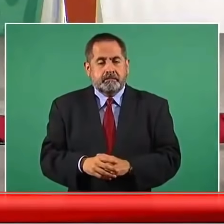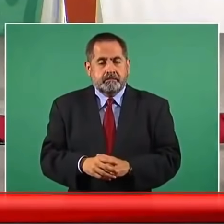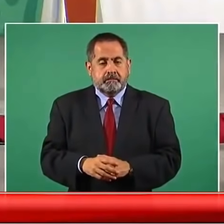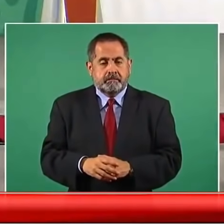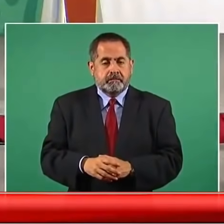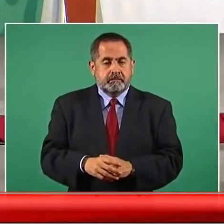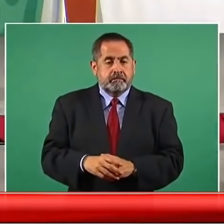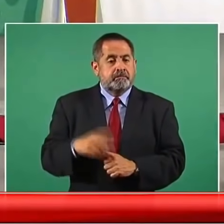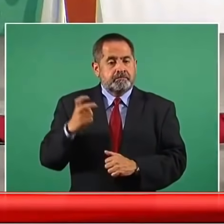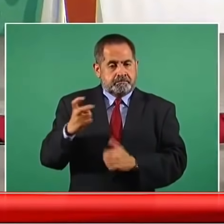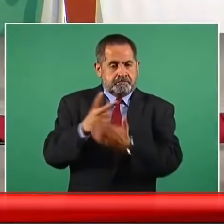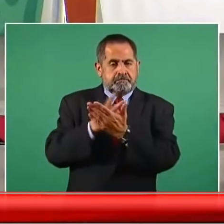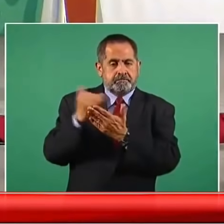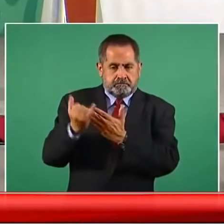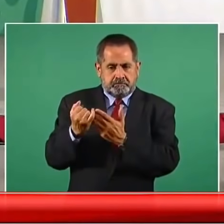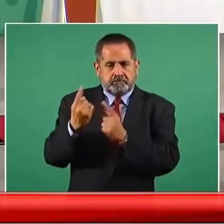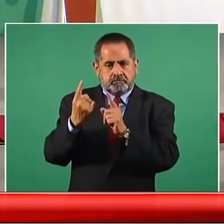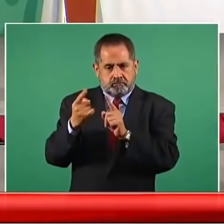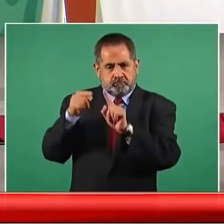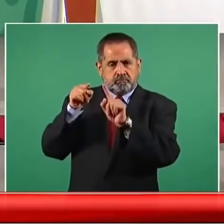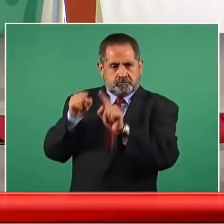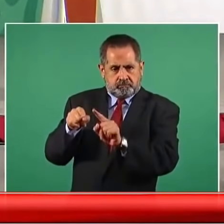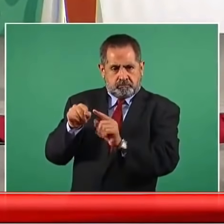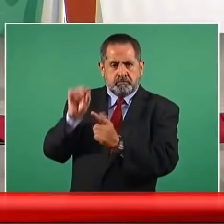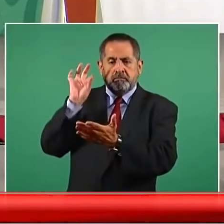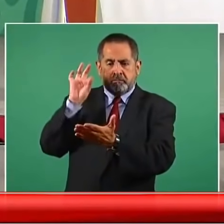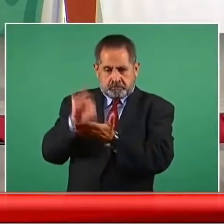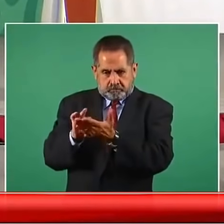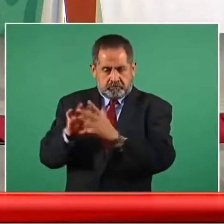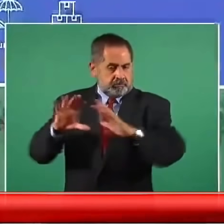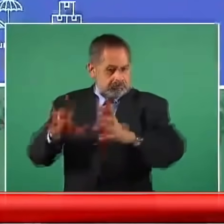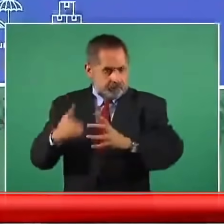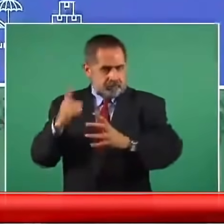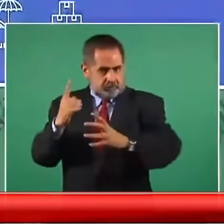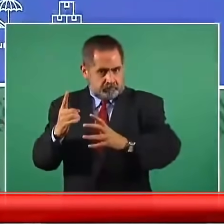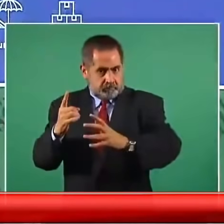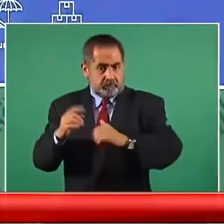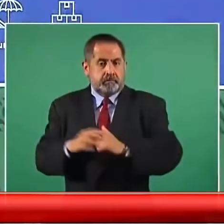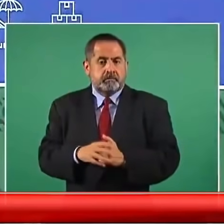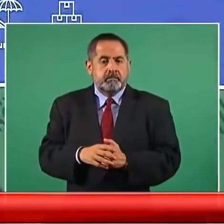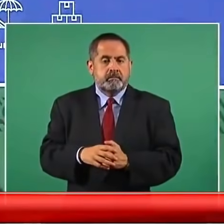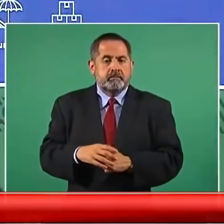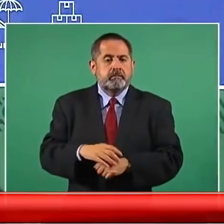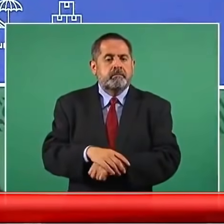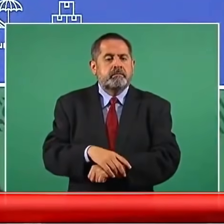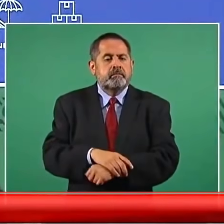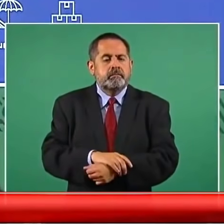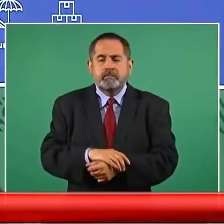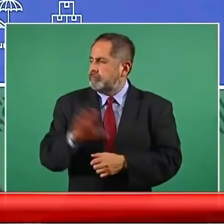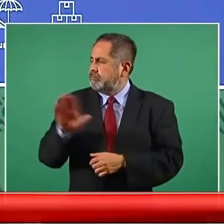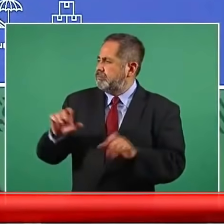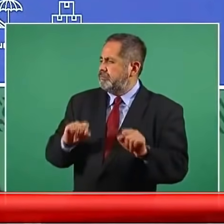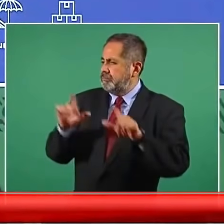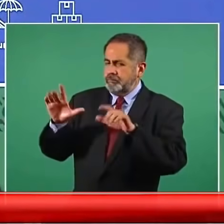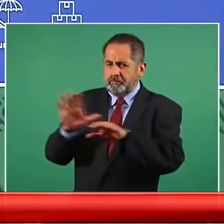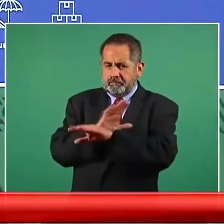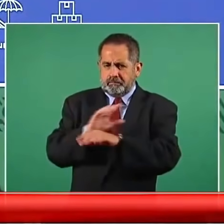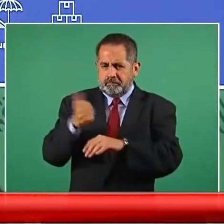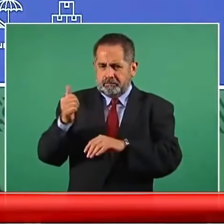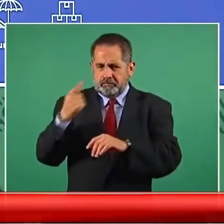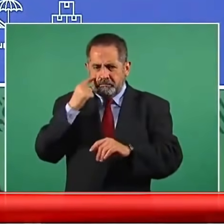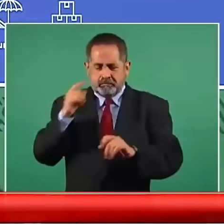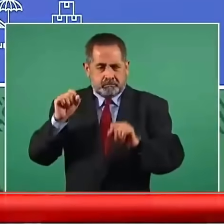este es un proyecto, llega hasta aquí. Luego, a ver si me pones nada más el